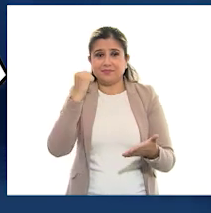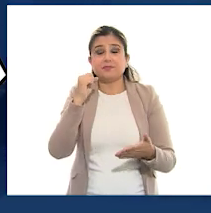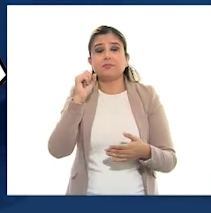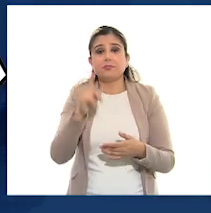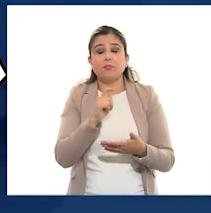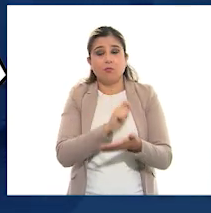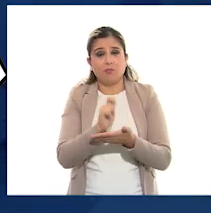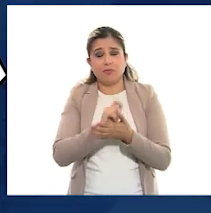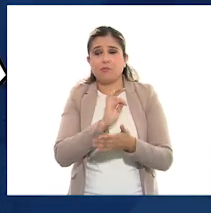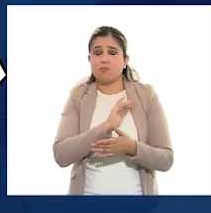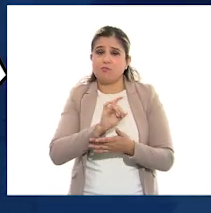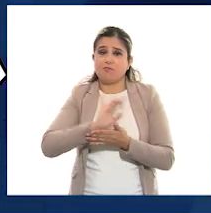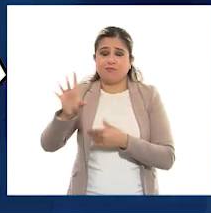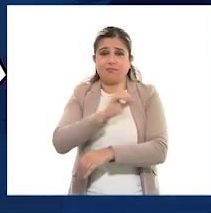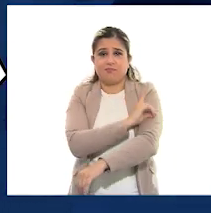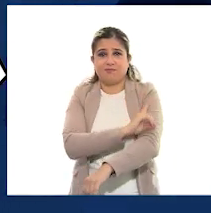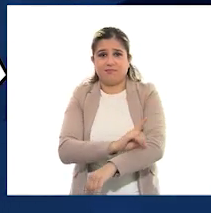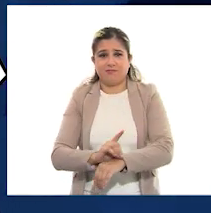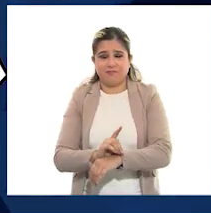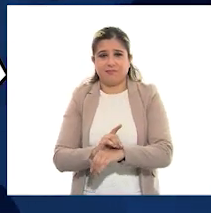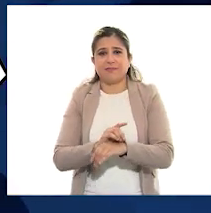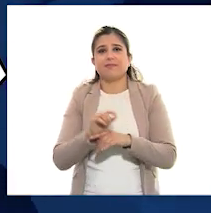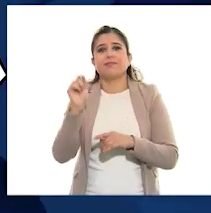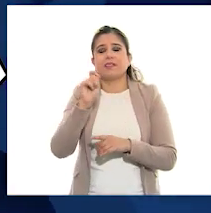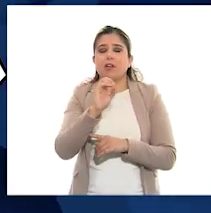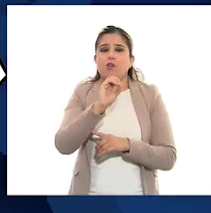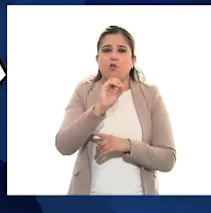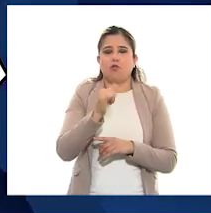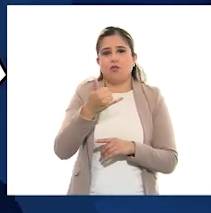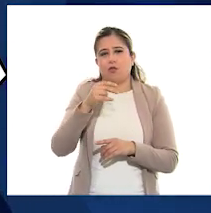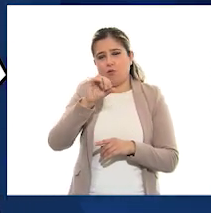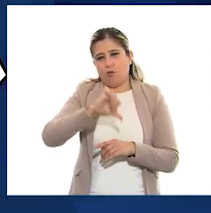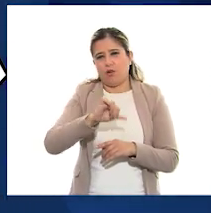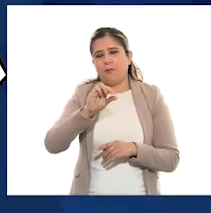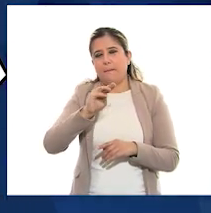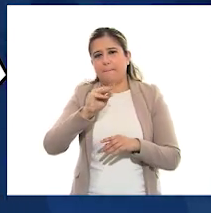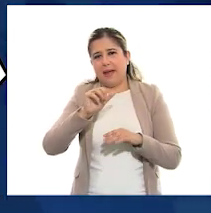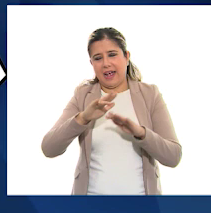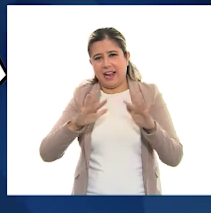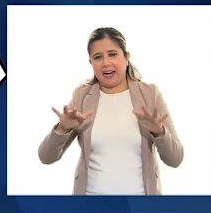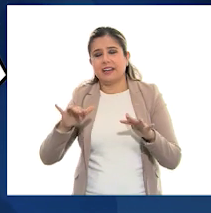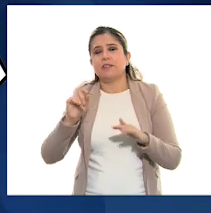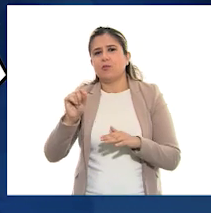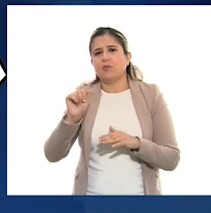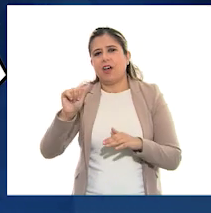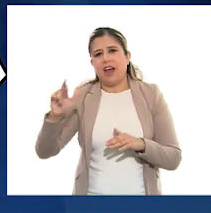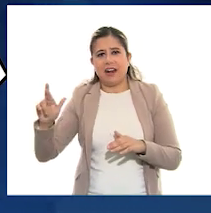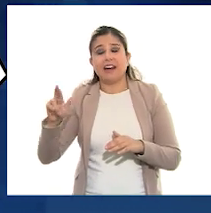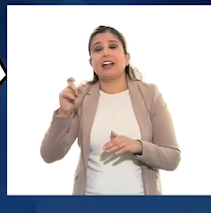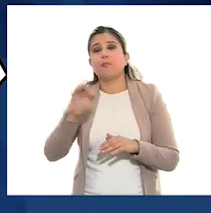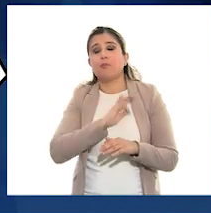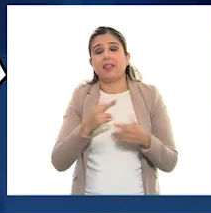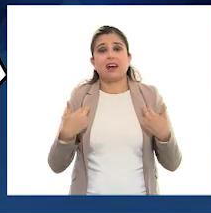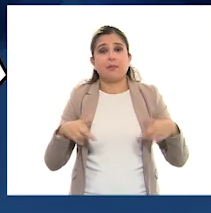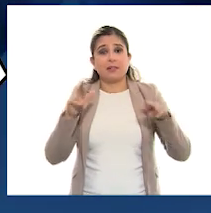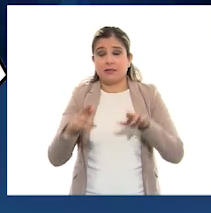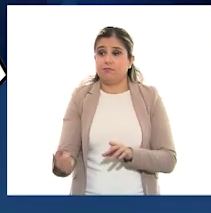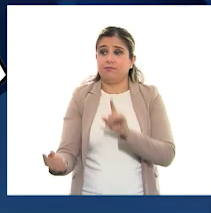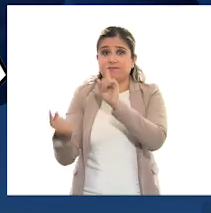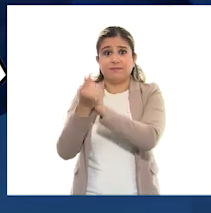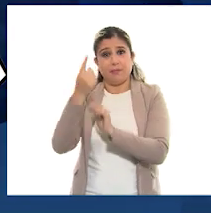escribir al ayuntamiento en o llamar a. Incluso puede contactar a su representante en el